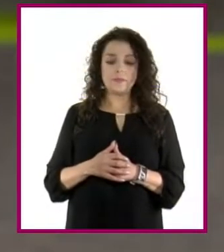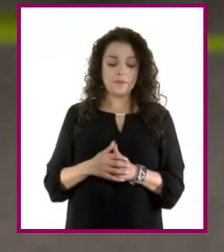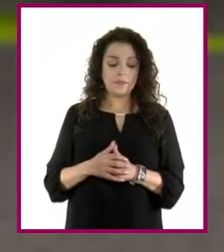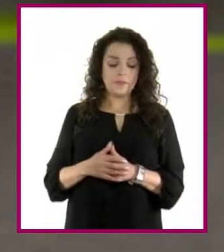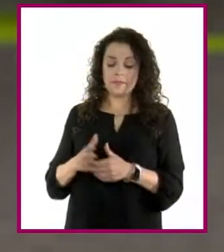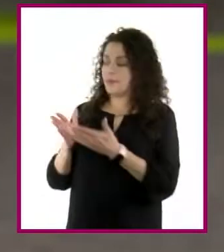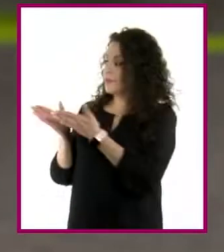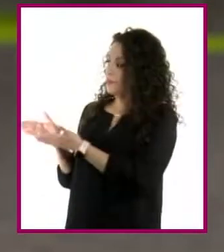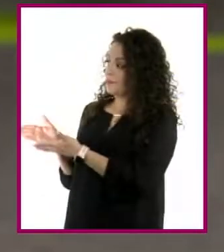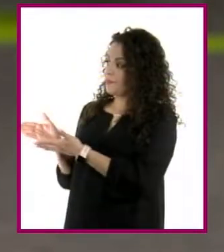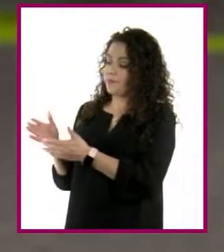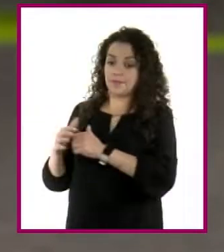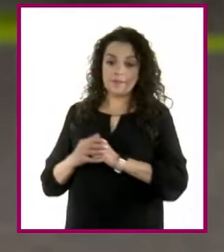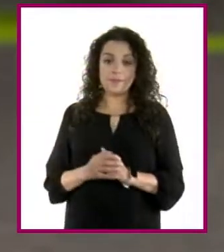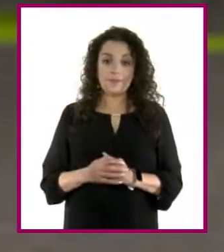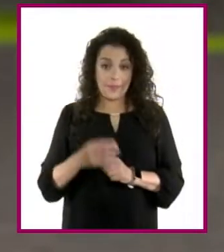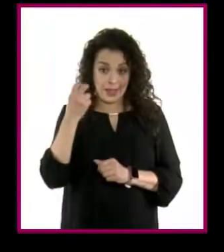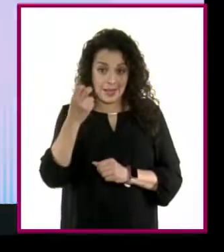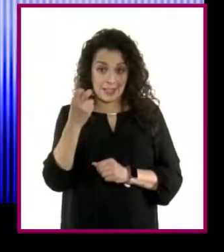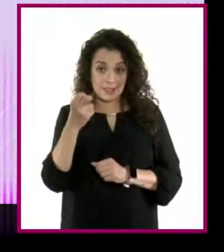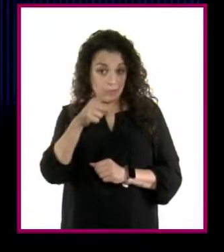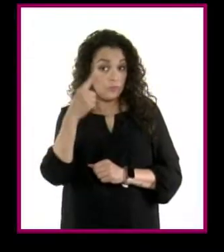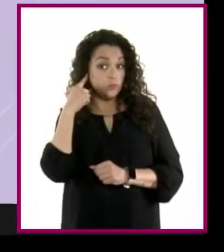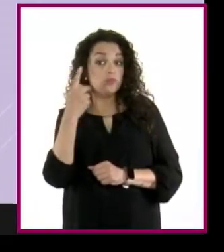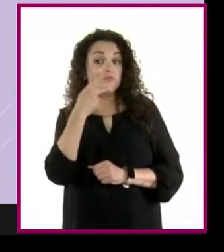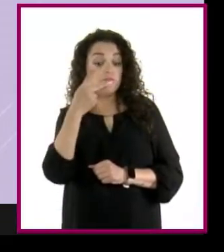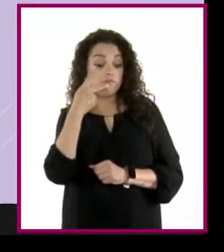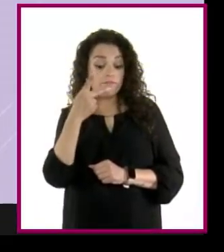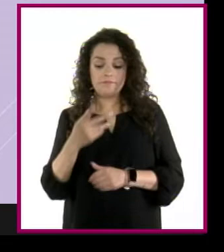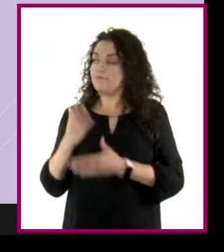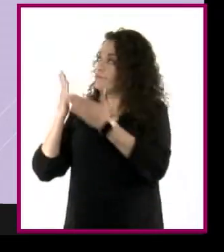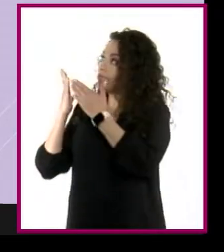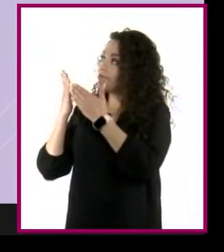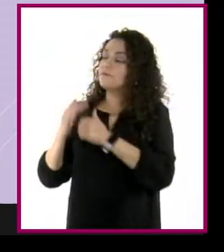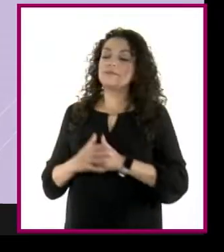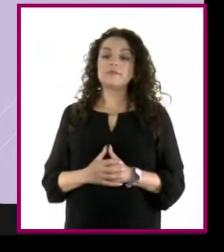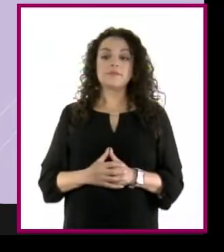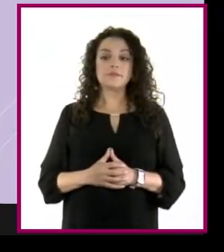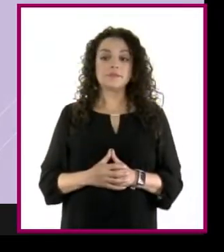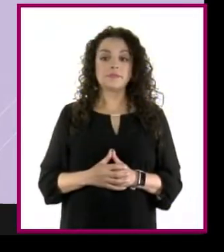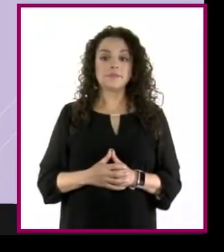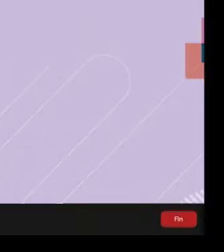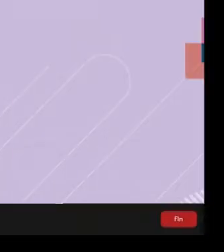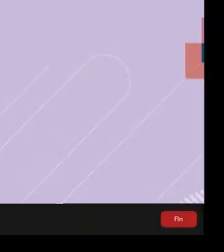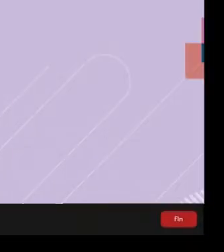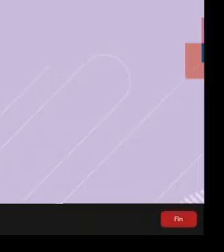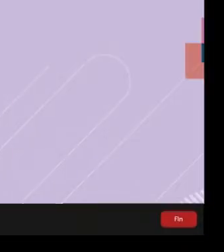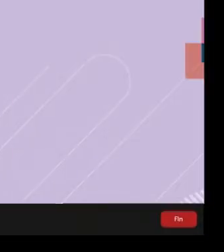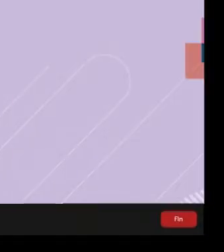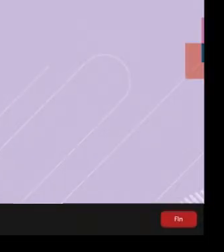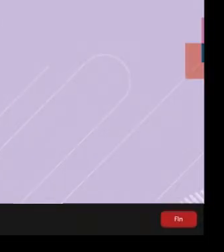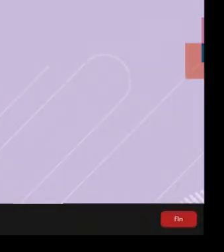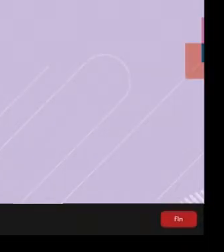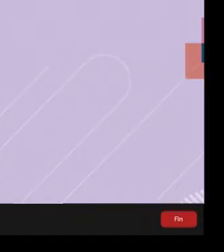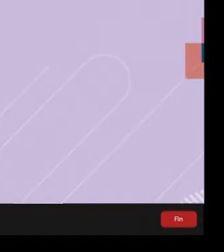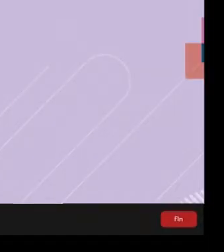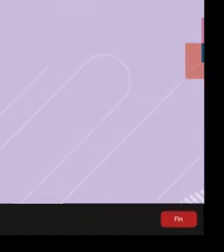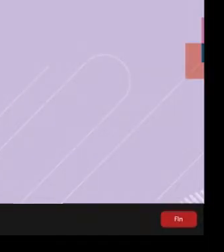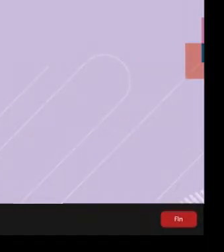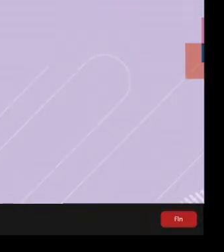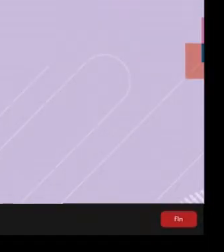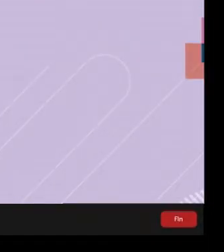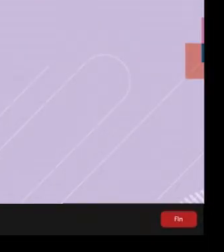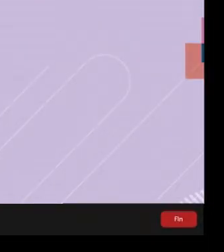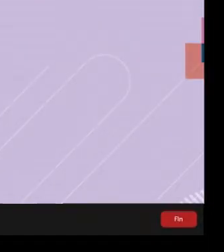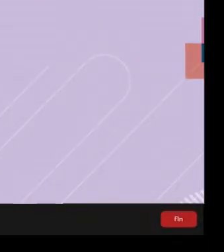principio de cooperación. Escucha lo que dice. Haz tu contribución tal como sea requerida, en la etapa en que ocurra de acuerdo